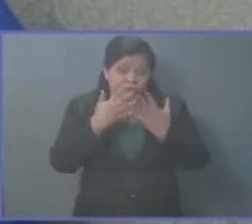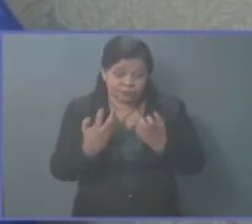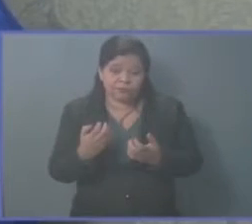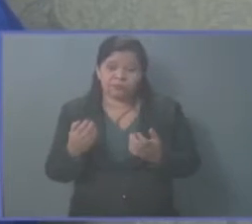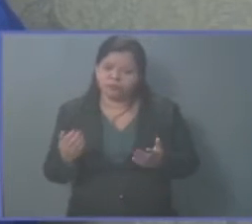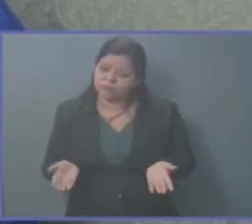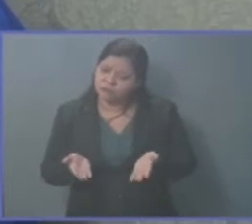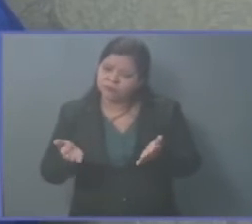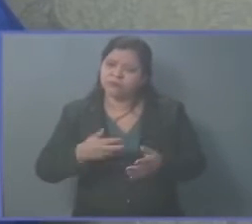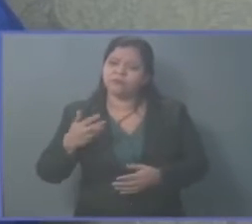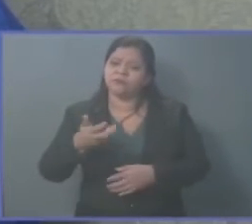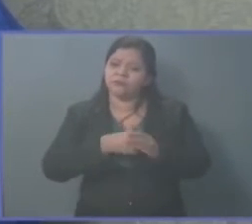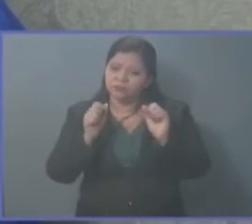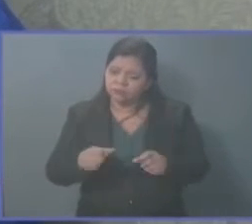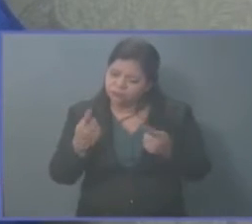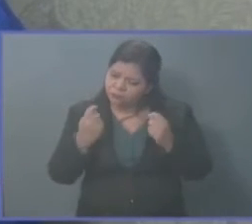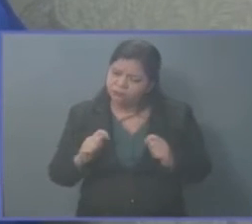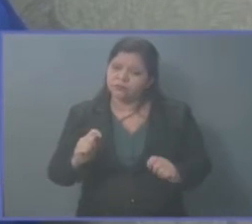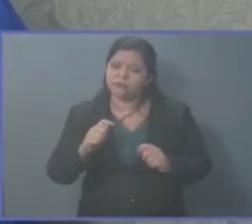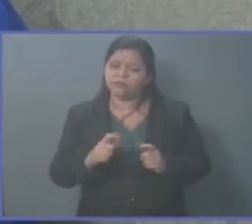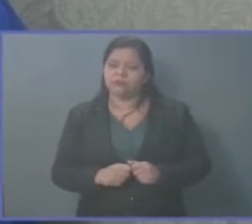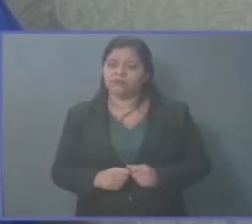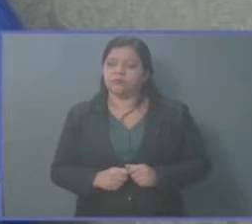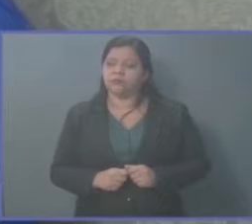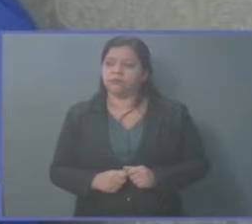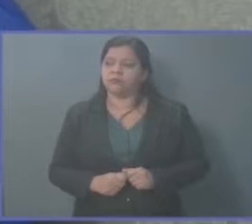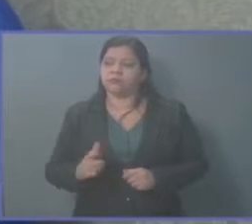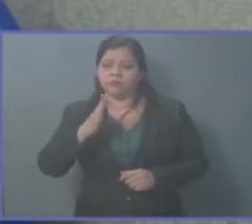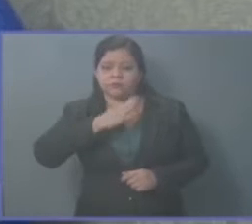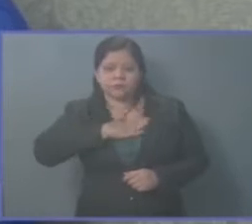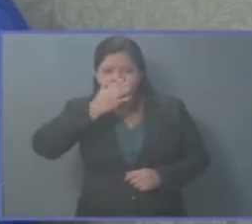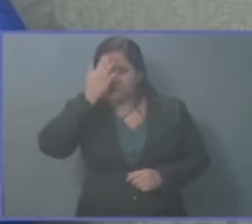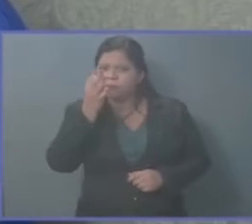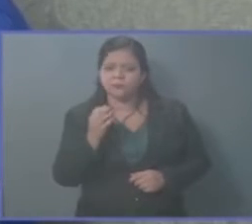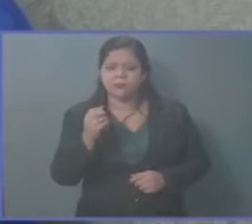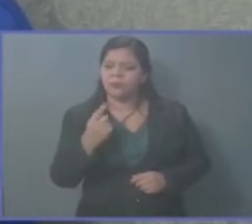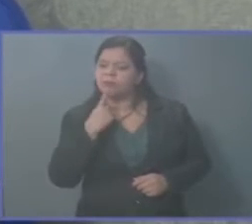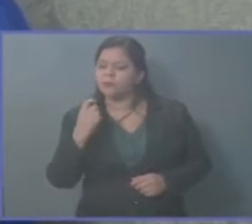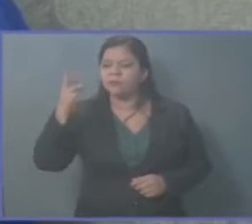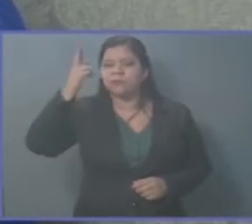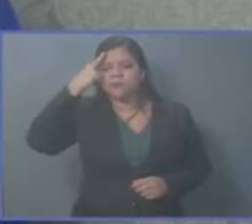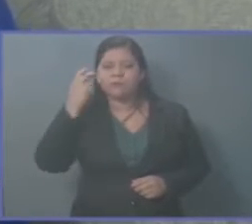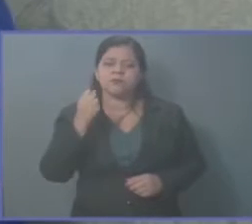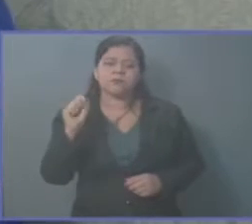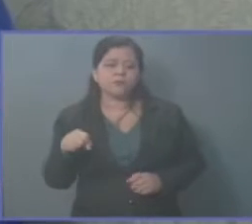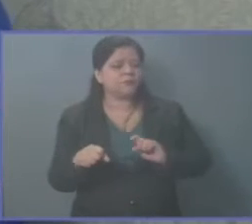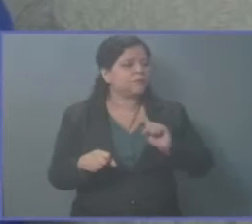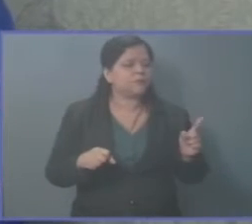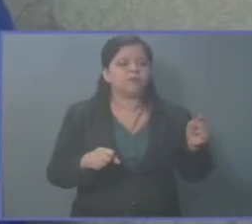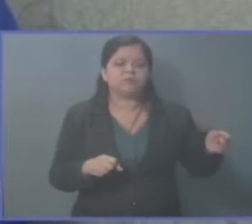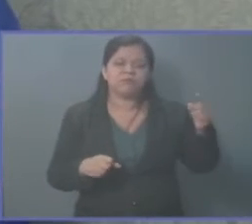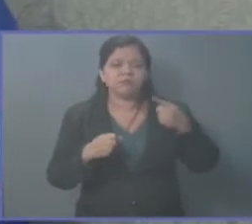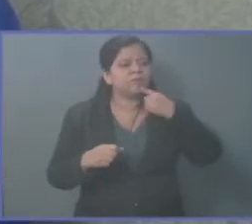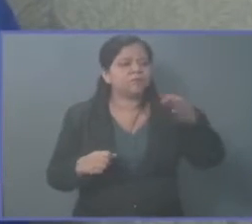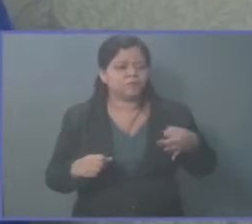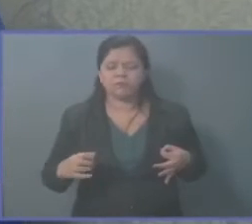a que realmente podamos hacer el esfuerzo. Yo creo que aquí no es quién tiene la razón o si esto es